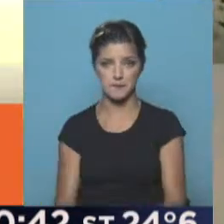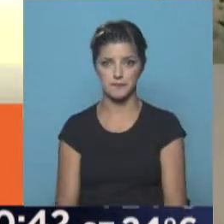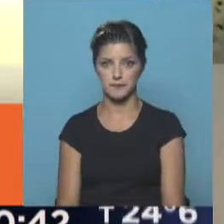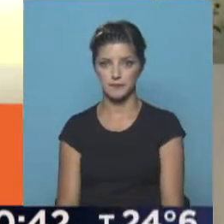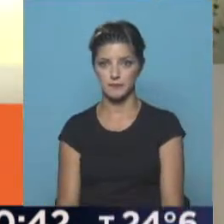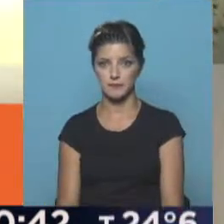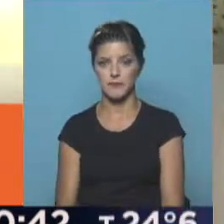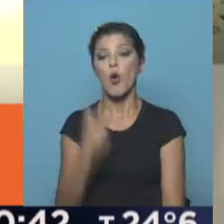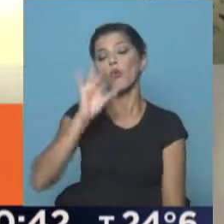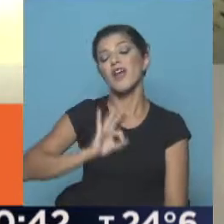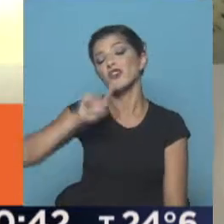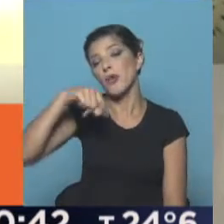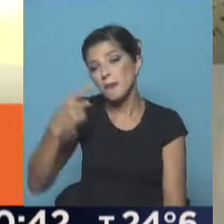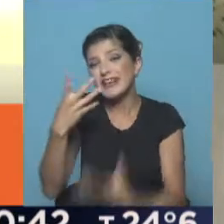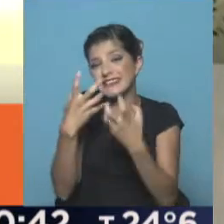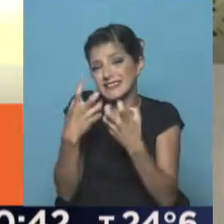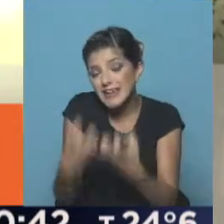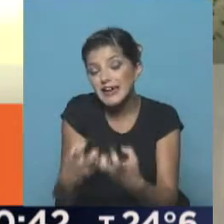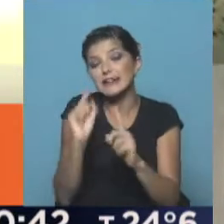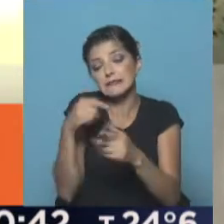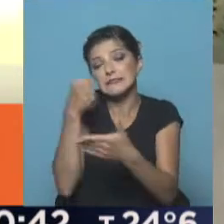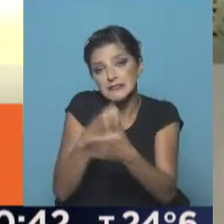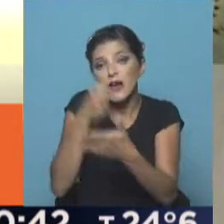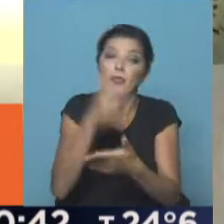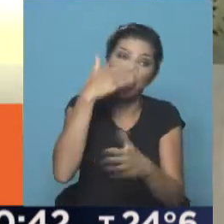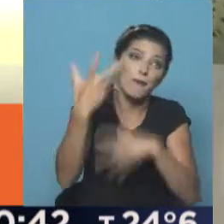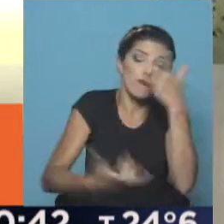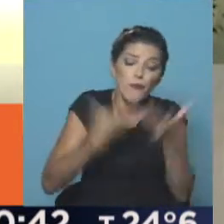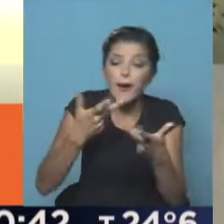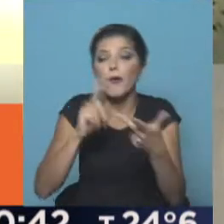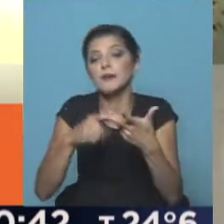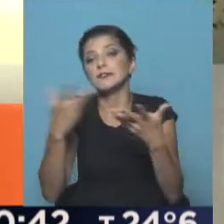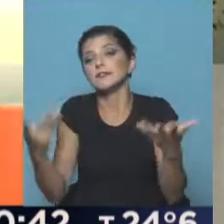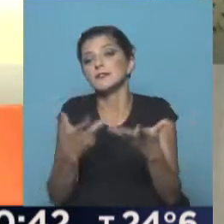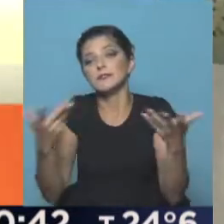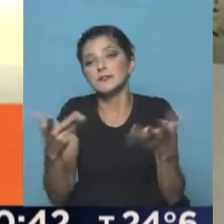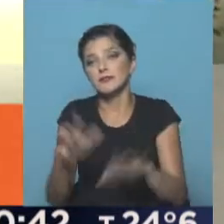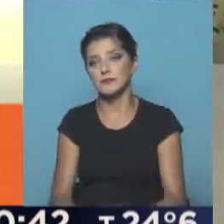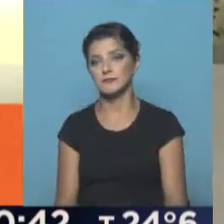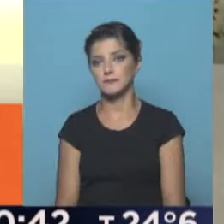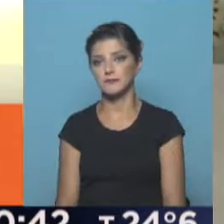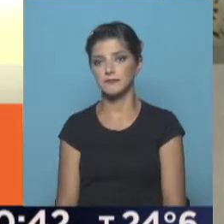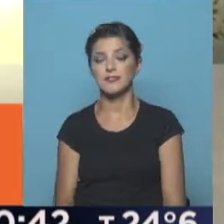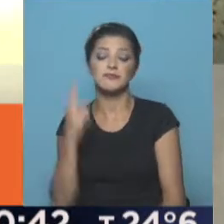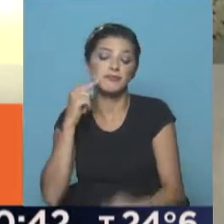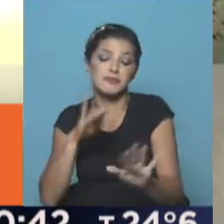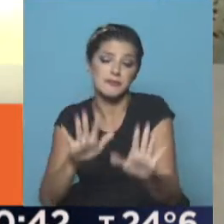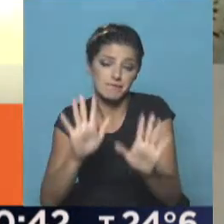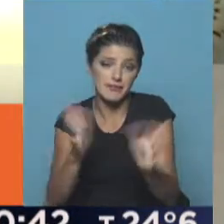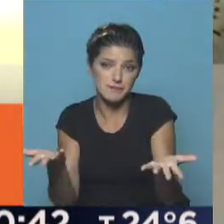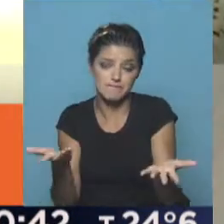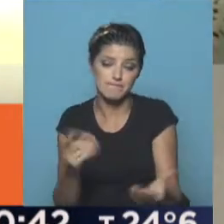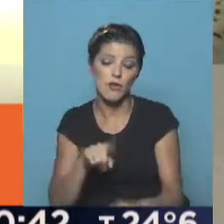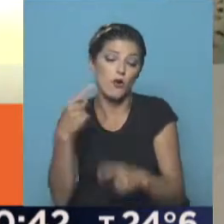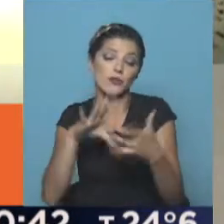Al año me agarró la seca y la peleé de ese lado y después me agarraron los fuegos. Y bueno, esa era que me merezco eso y nada más. ¿Lo que